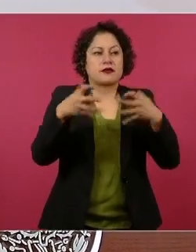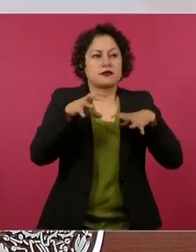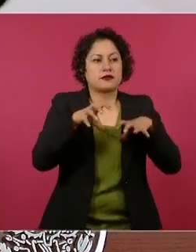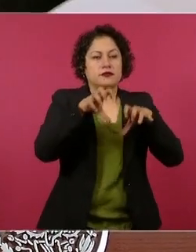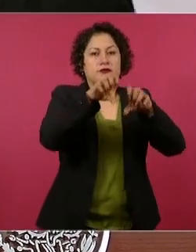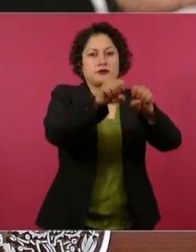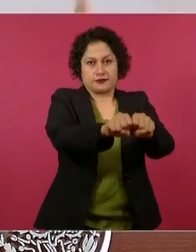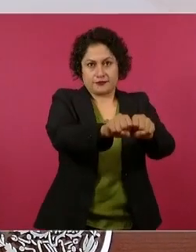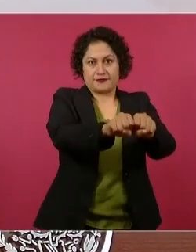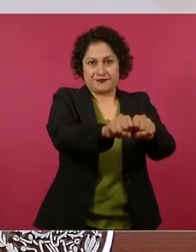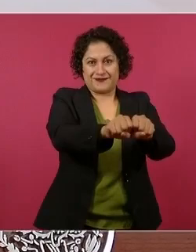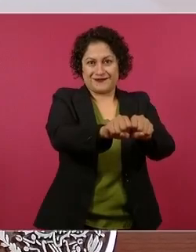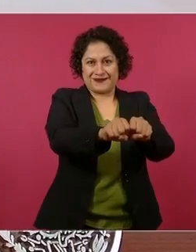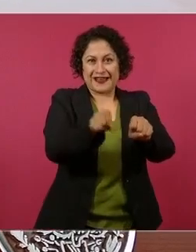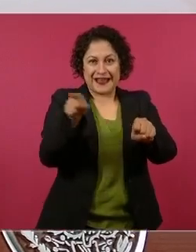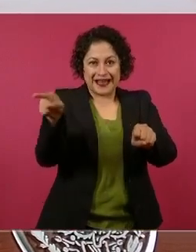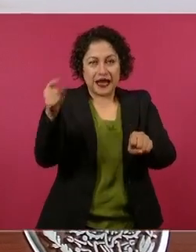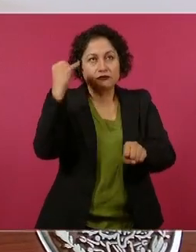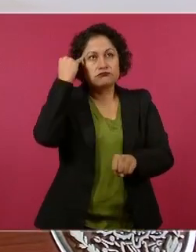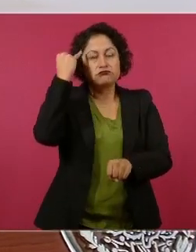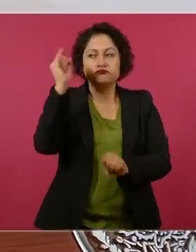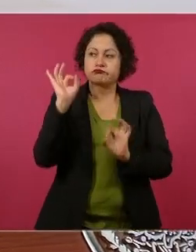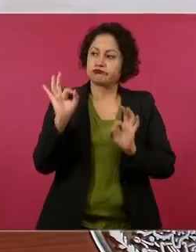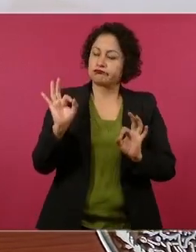Se consigue la tierra,